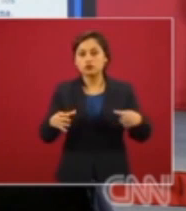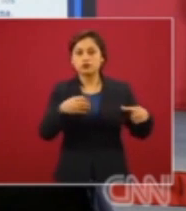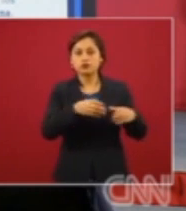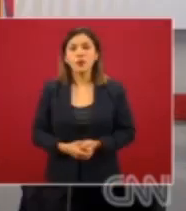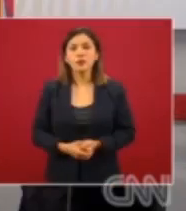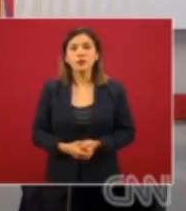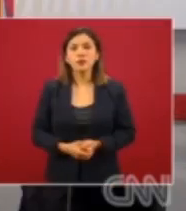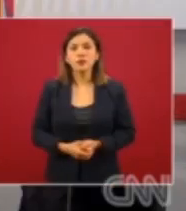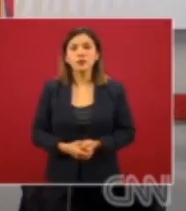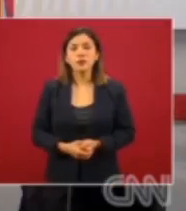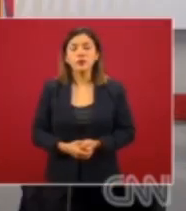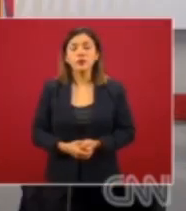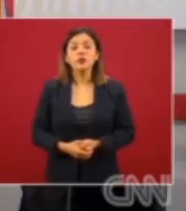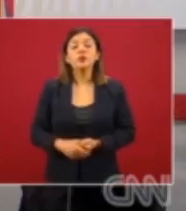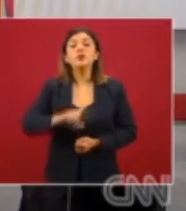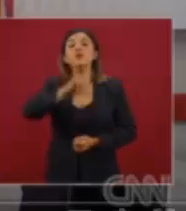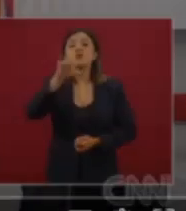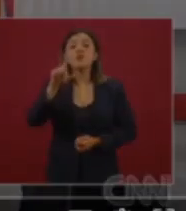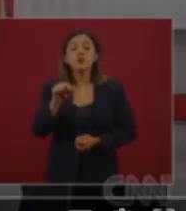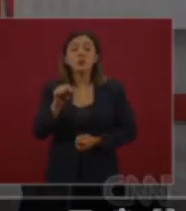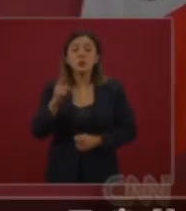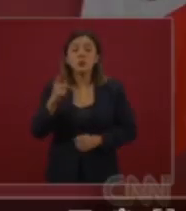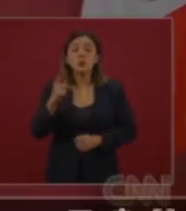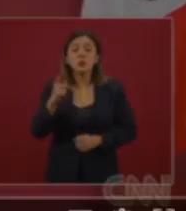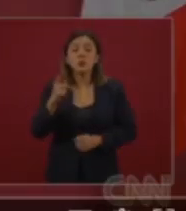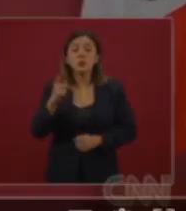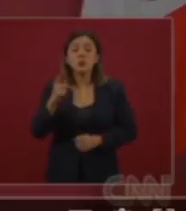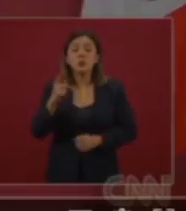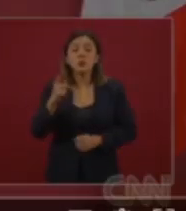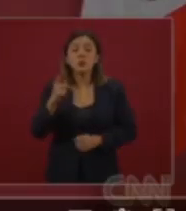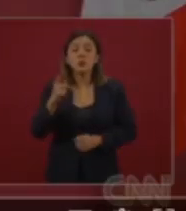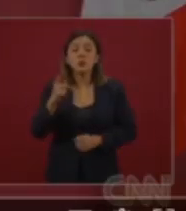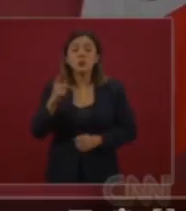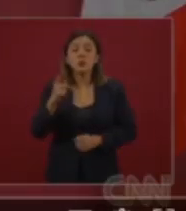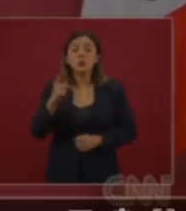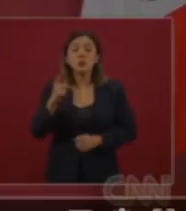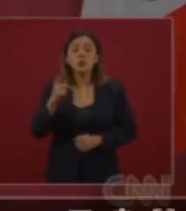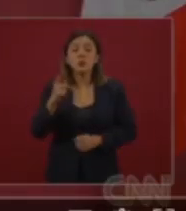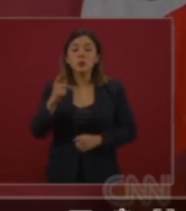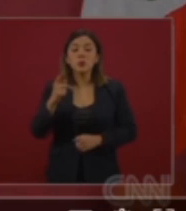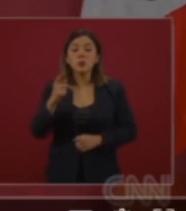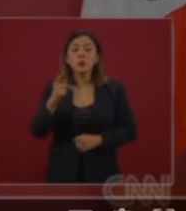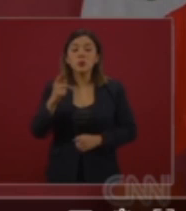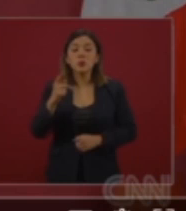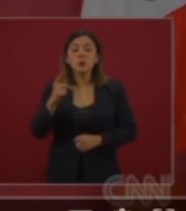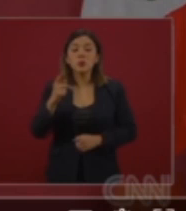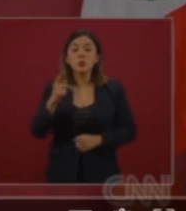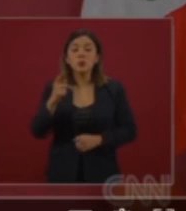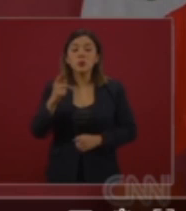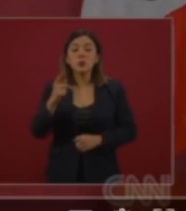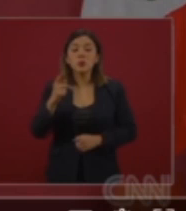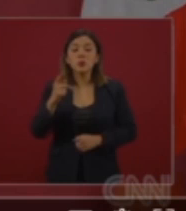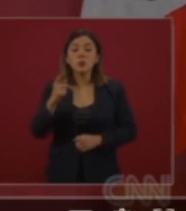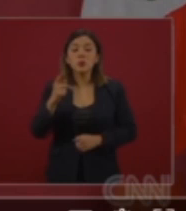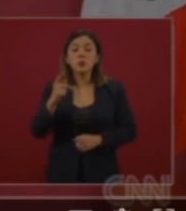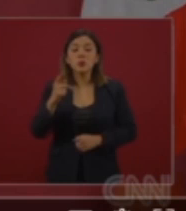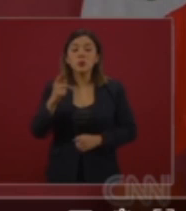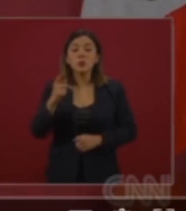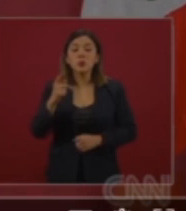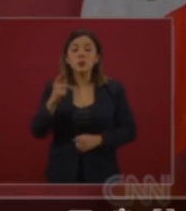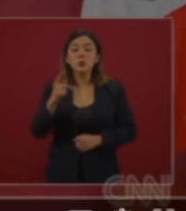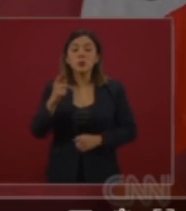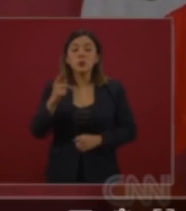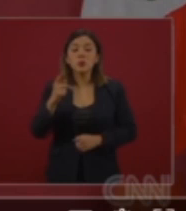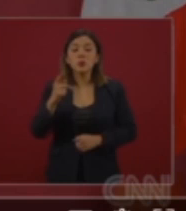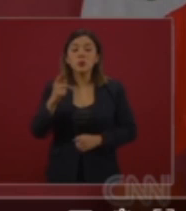autenticidad del mismo. Pasado mañana, en su habitual conferencia. Y bueno, de hecho se presentó el documento en donde venían todas las especificaciones